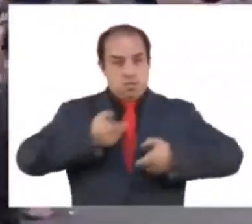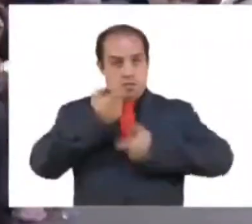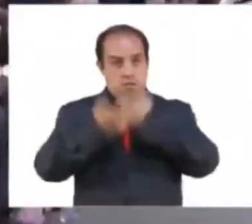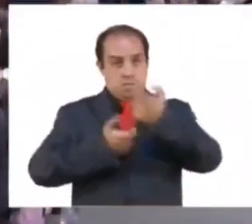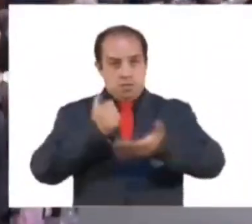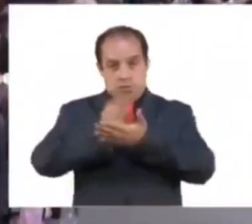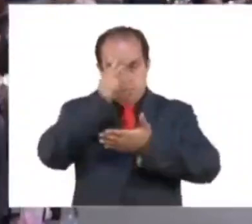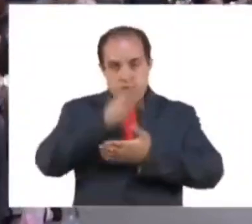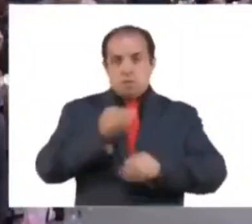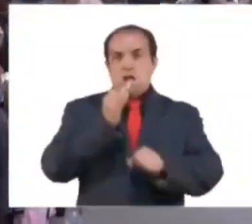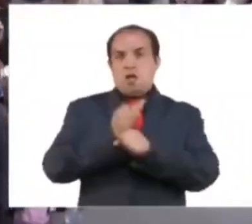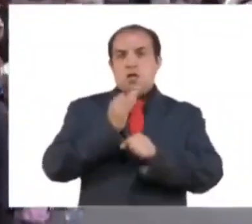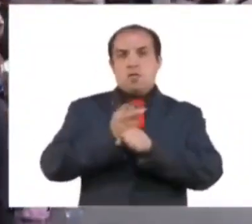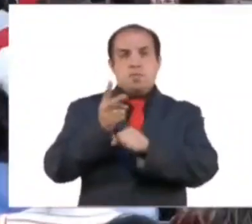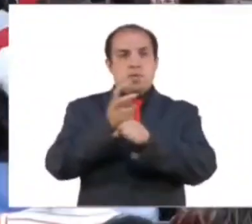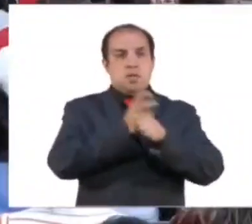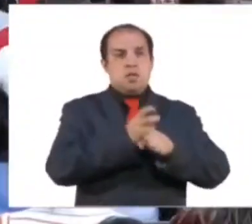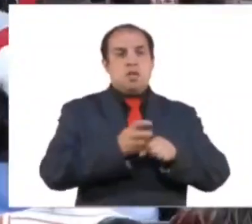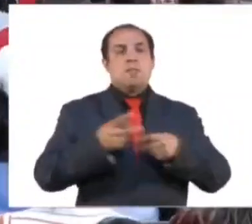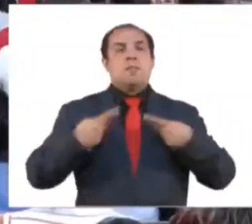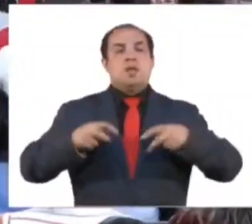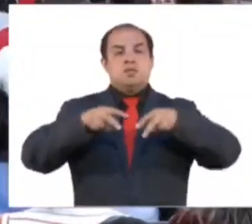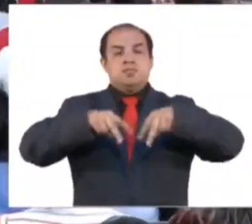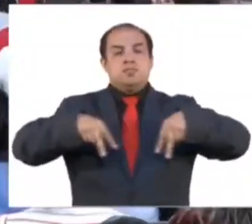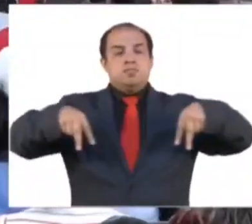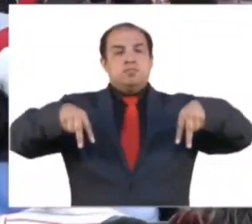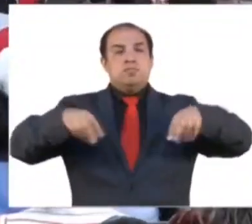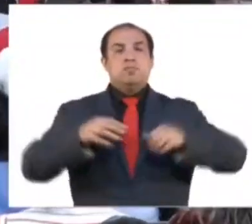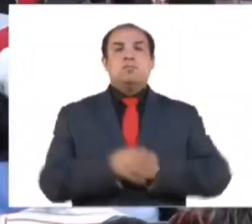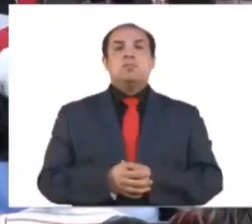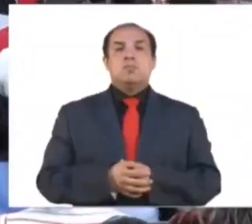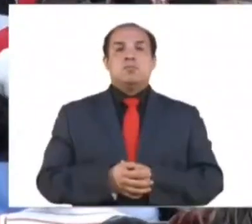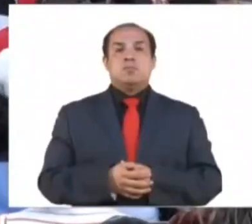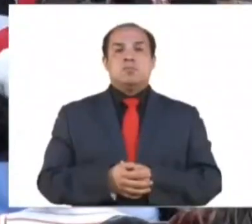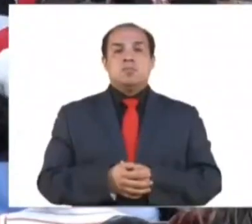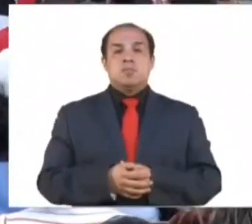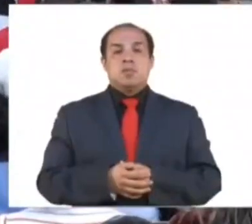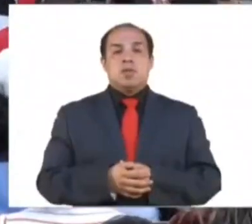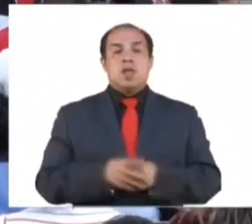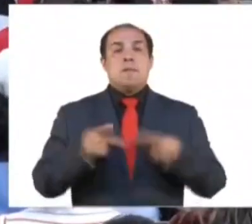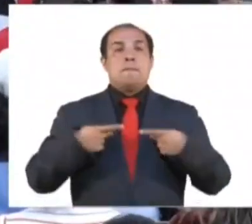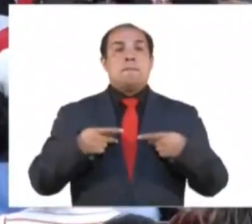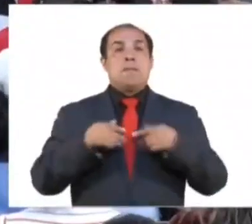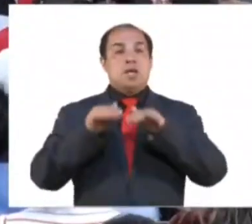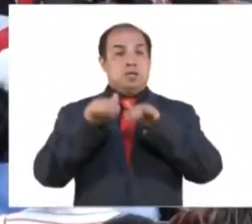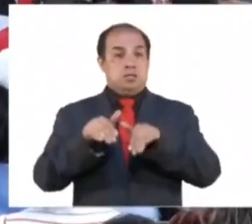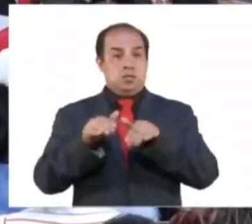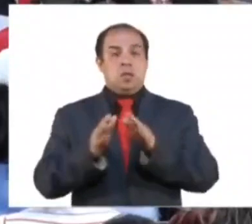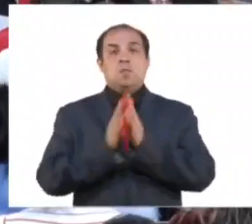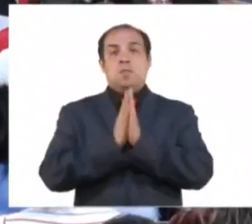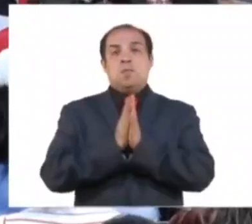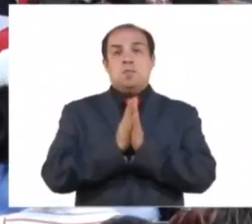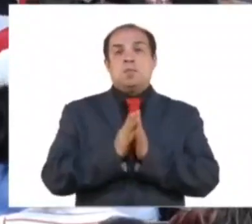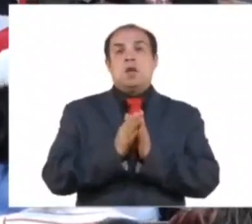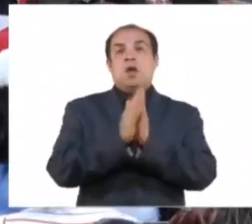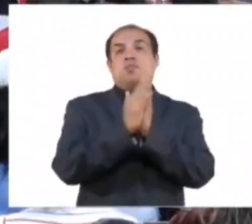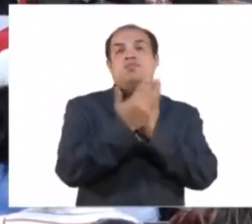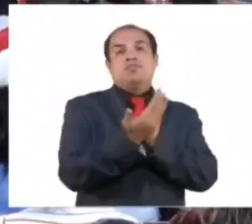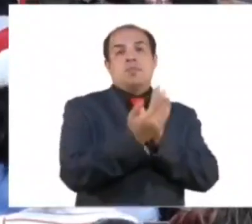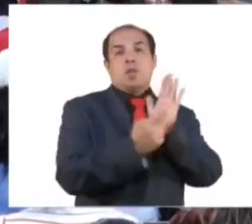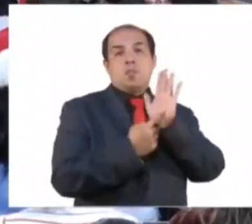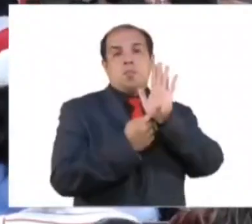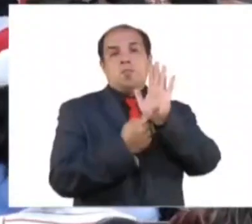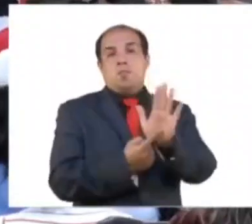México. Y en esos momentos invitamos a los miembros del presidio a permanecer de pie, a las beneficiarias sean tan amables de abrir su carpeta para la toma de una